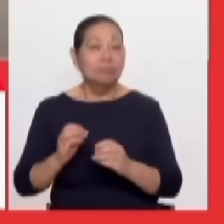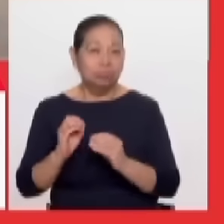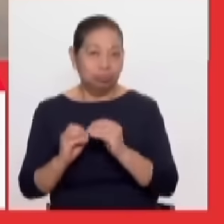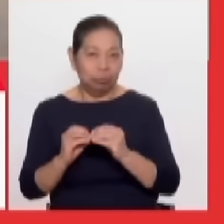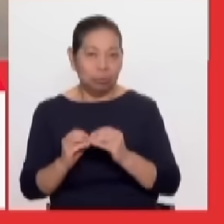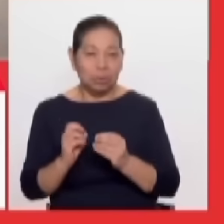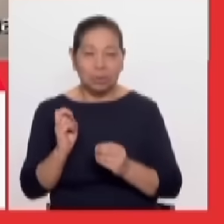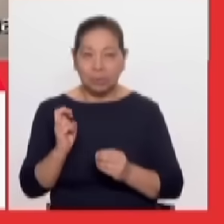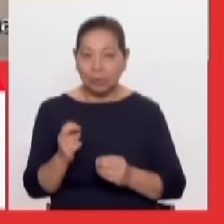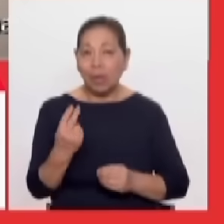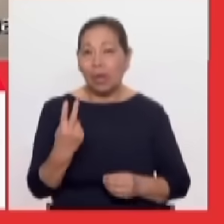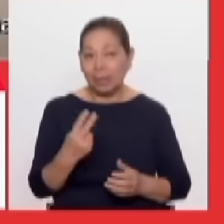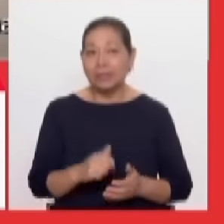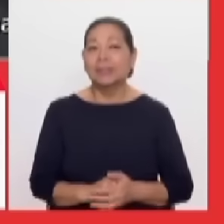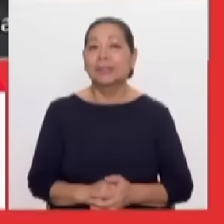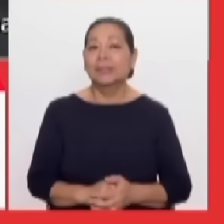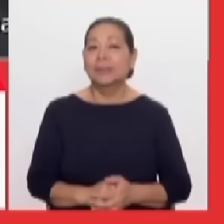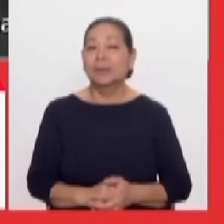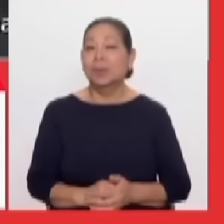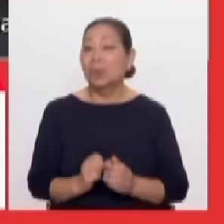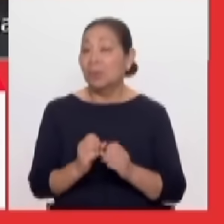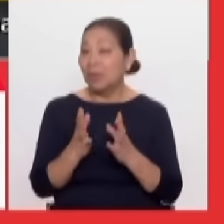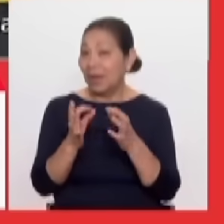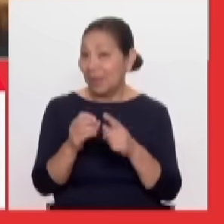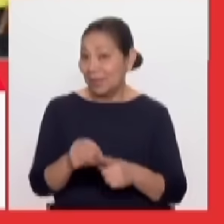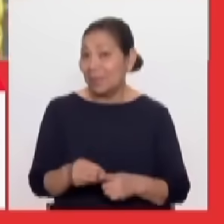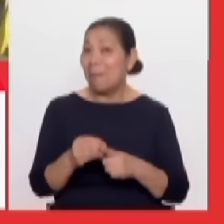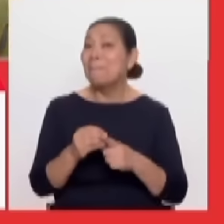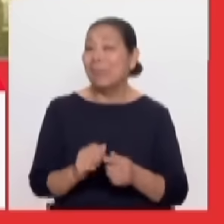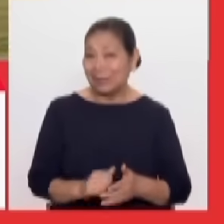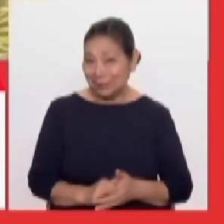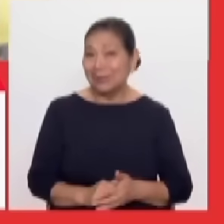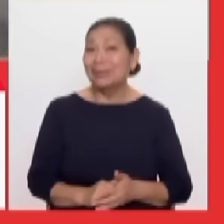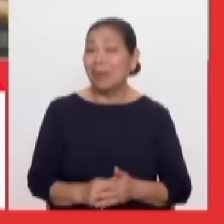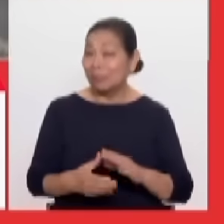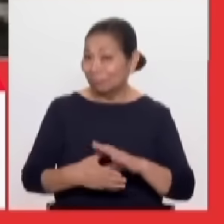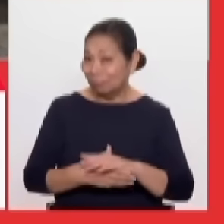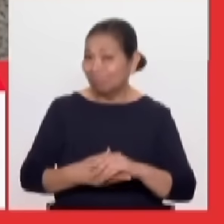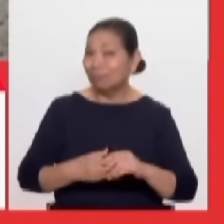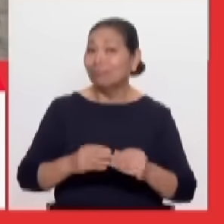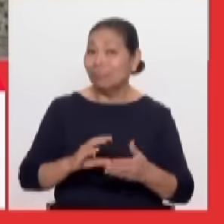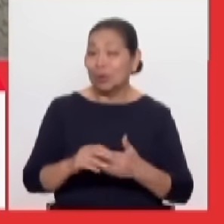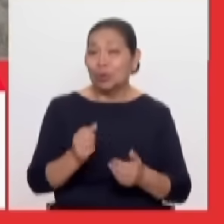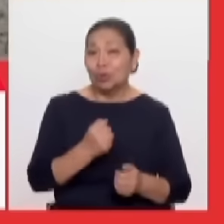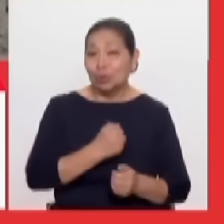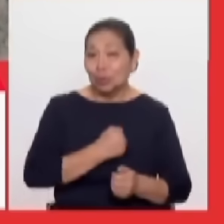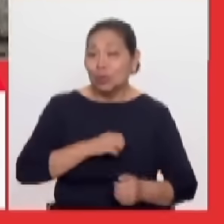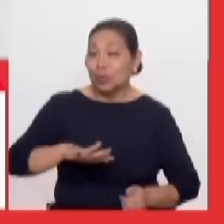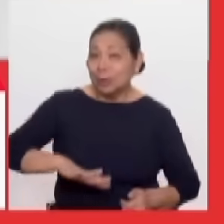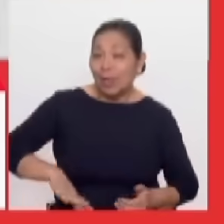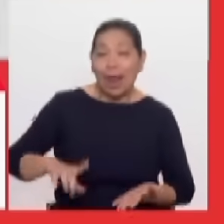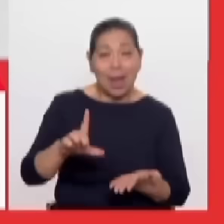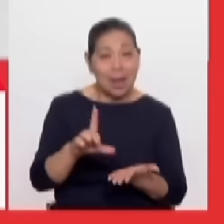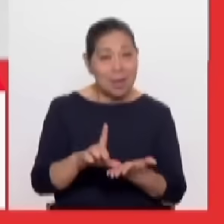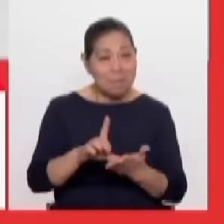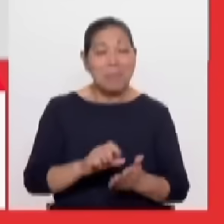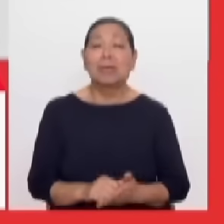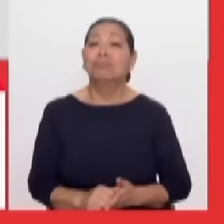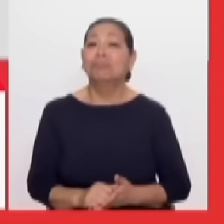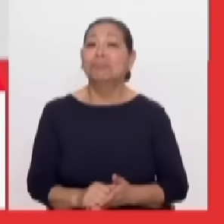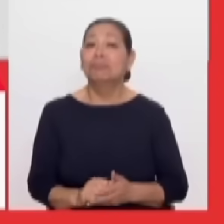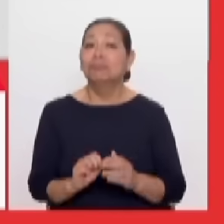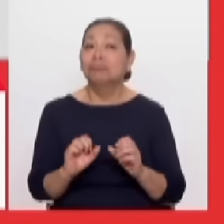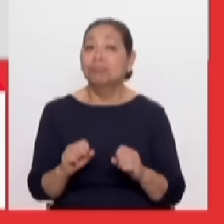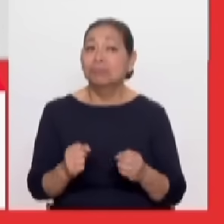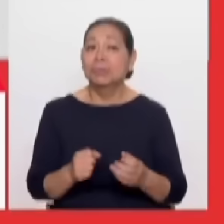de Línea 2 en un día tan especial para la historia de esta querida ciudad, en la que